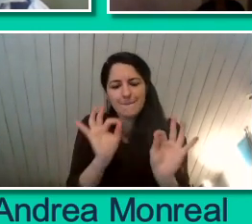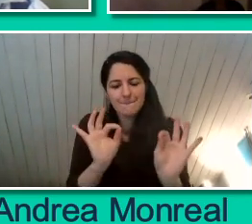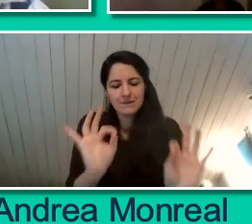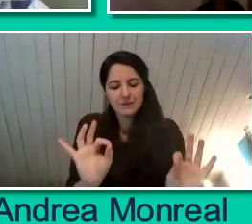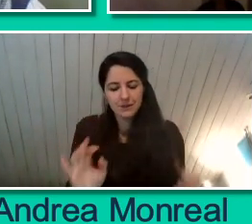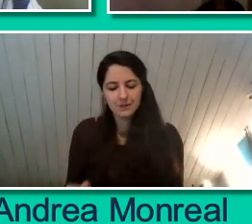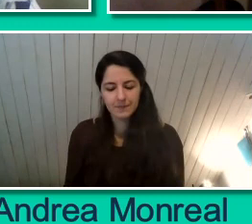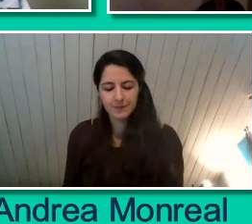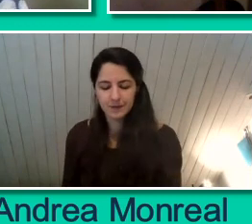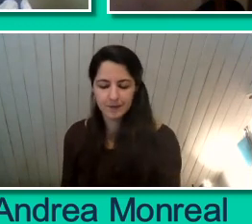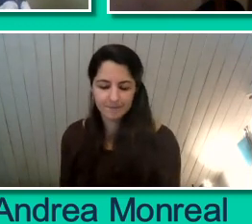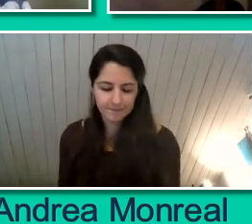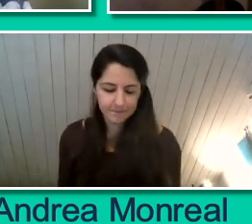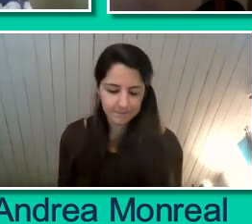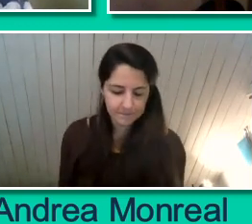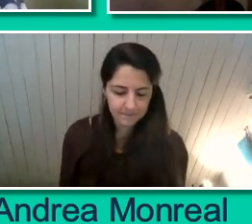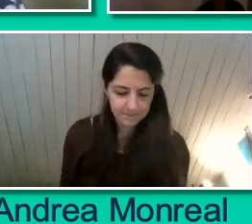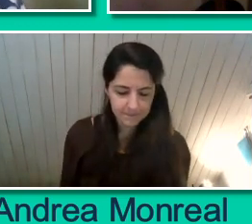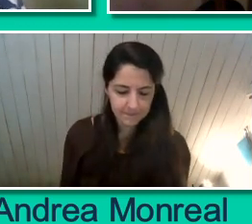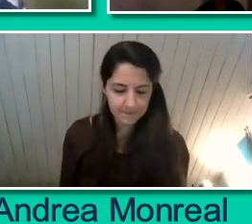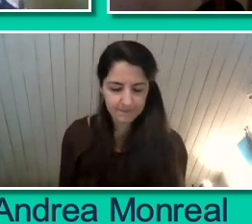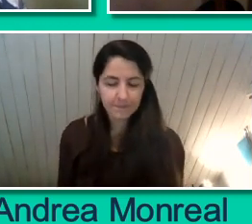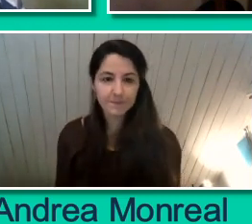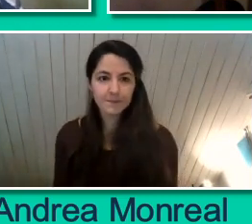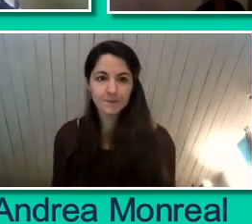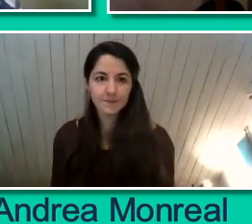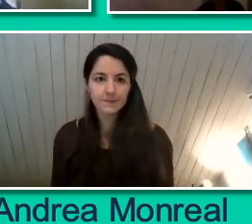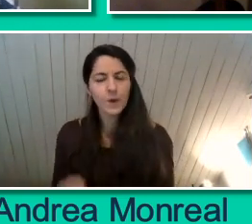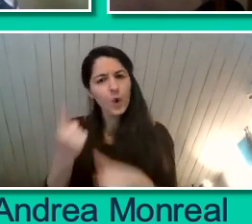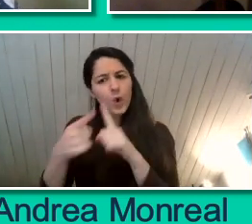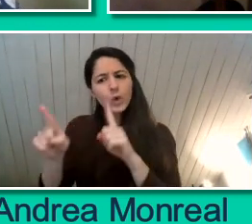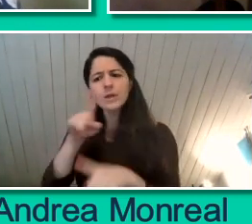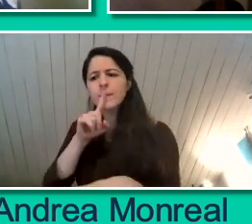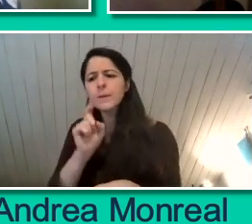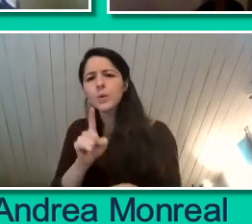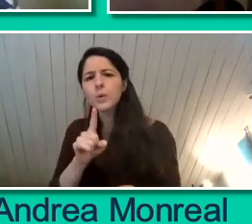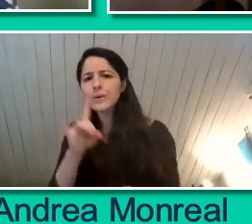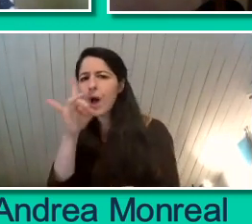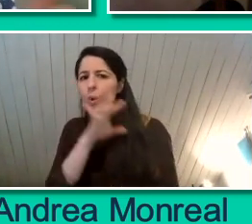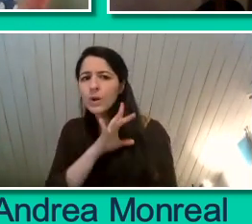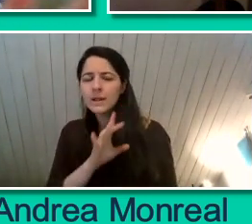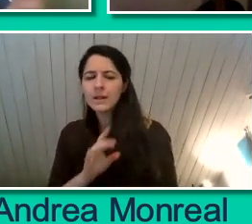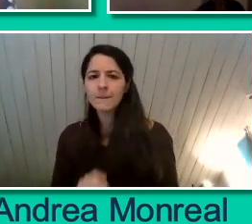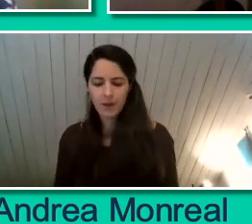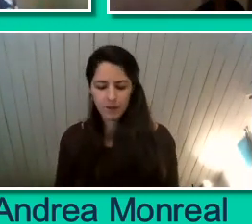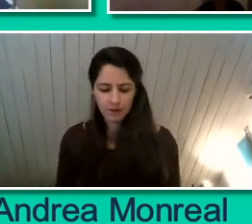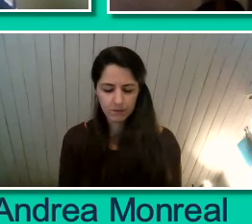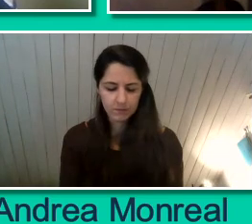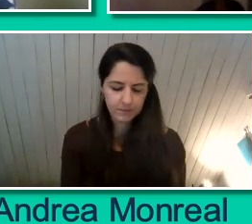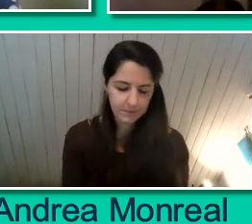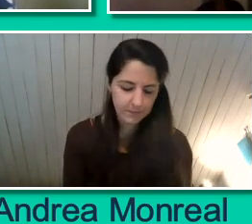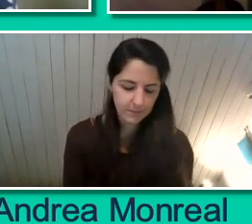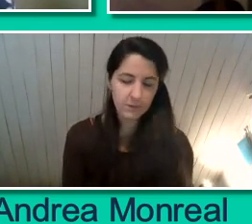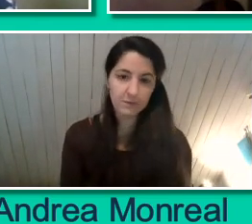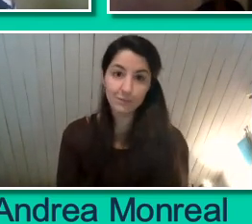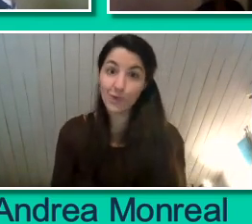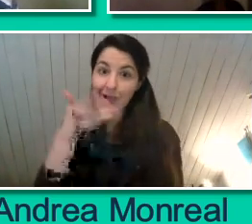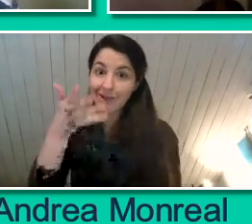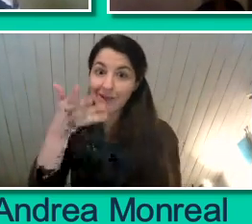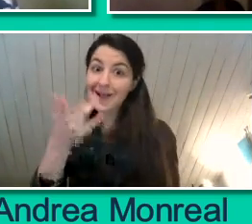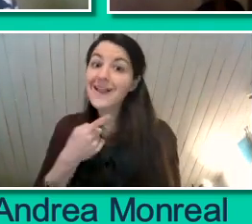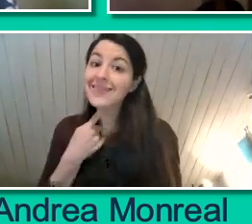Claro. Mire, ahora tenemos otra pregunta que yo creo que va a ser la última, porque obviamente la charla estuvo súper interesante, han surgido